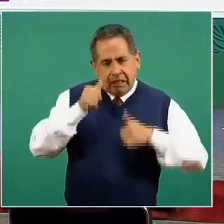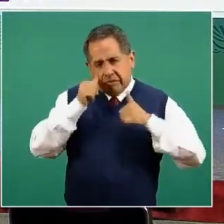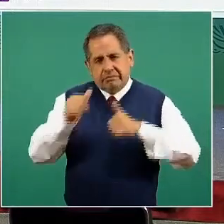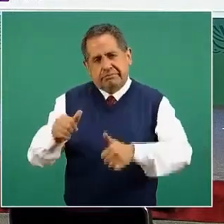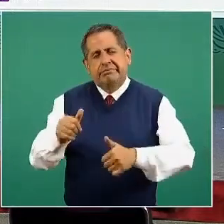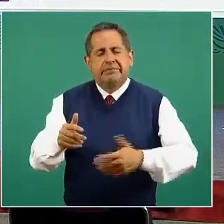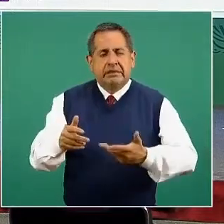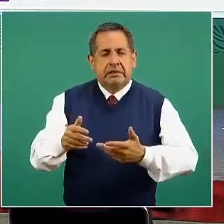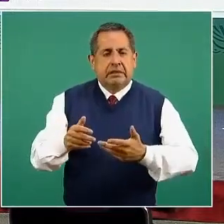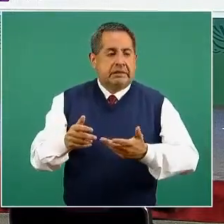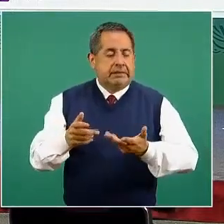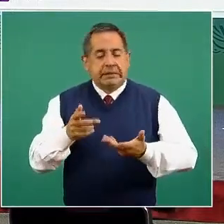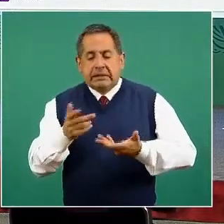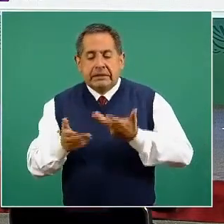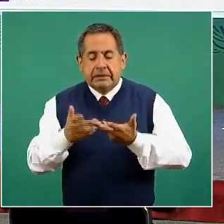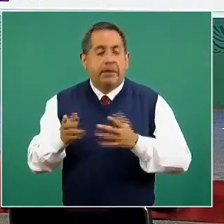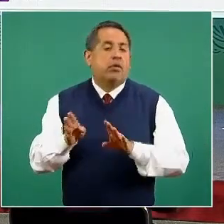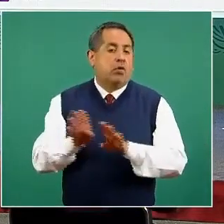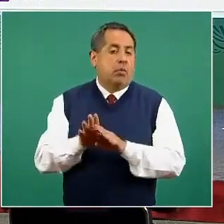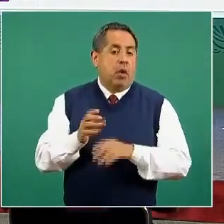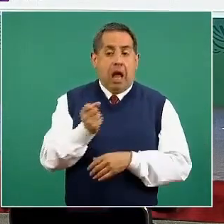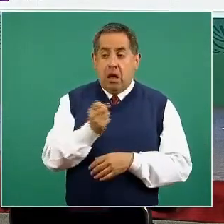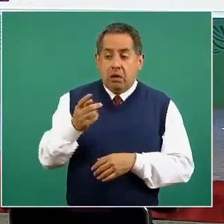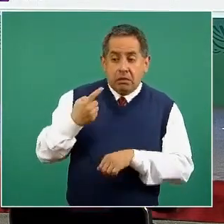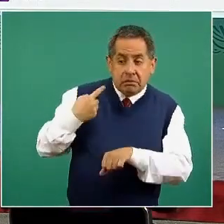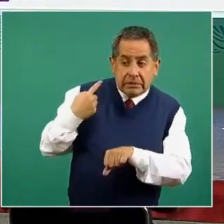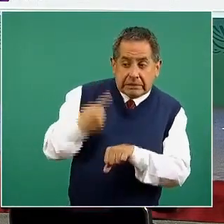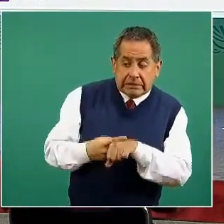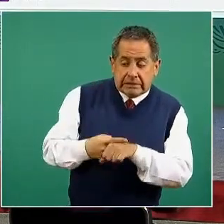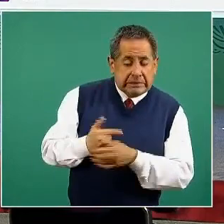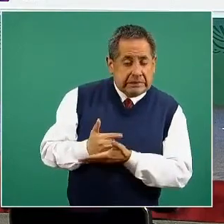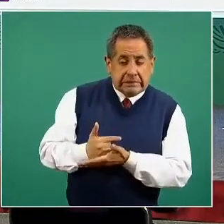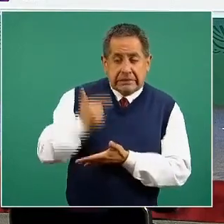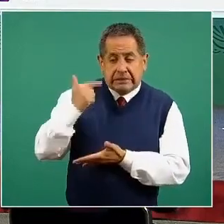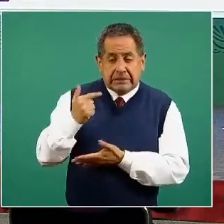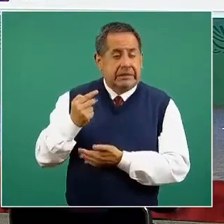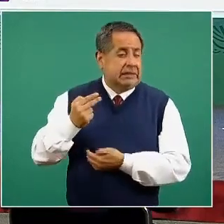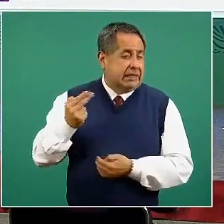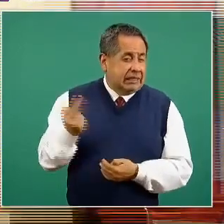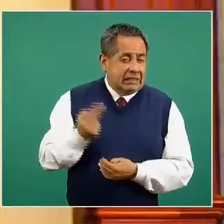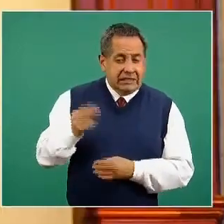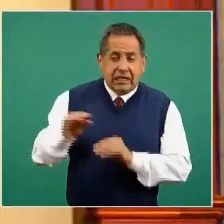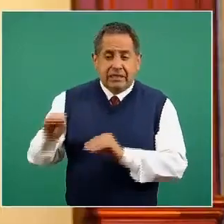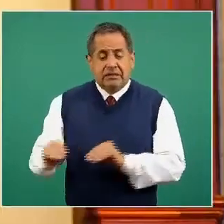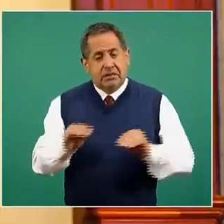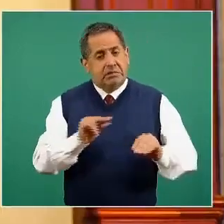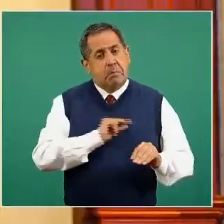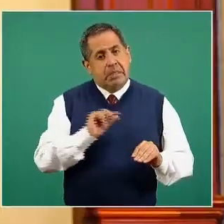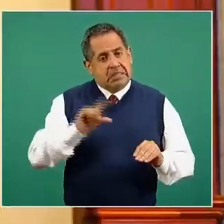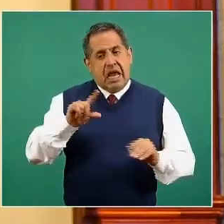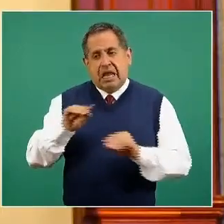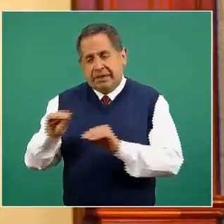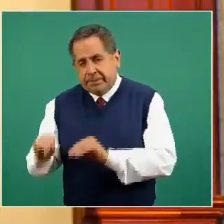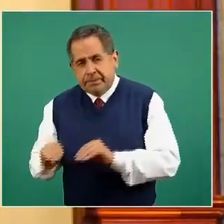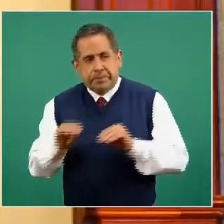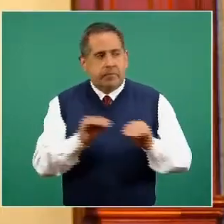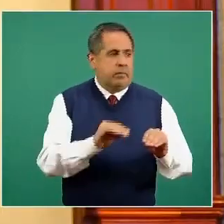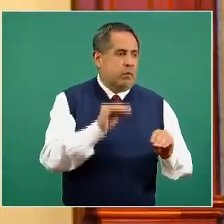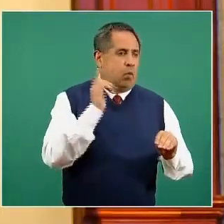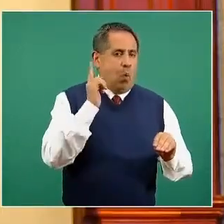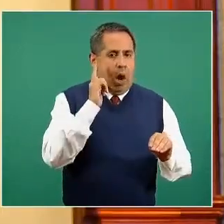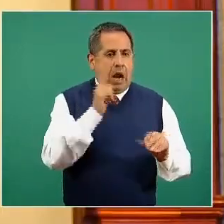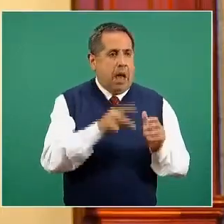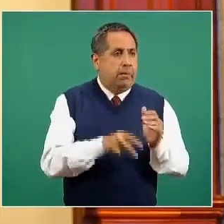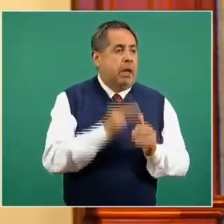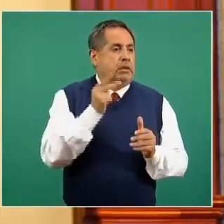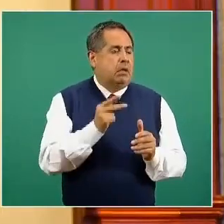médica prehospitalaria, las personas que requieran un servicio como este, que es de especialidad, pues puedan en su momento encontrar la